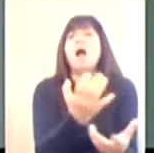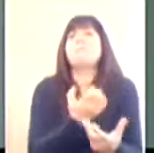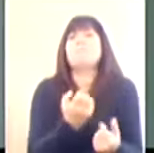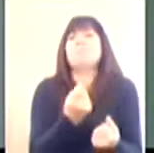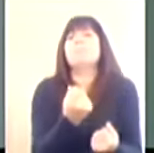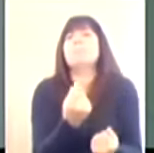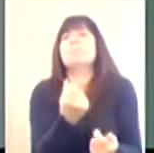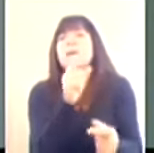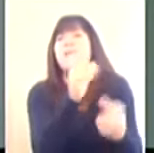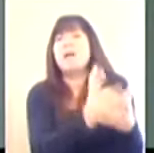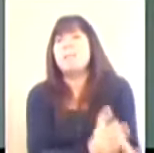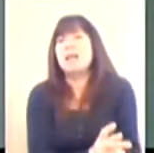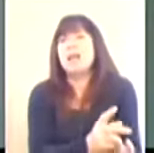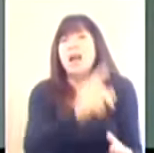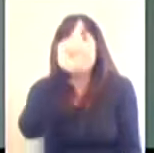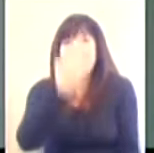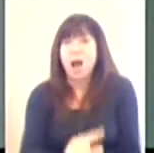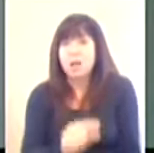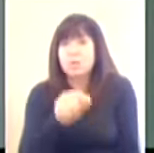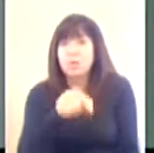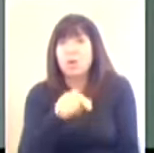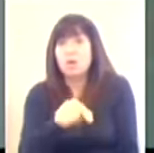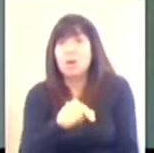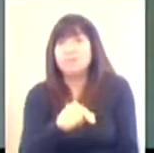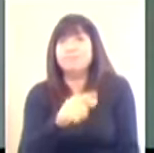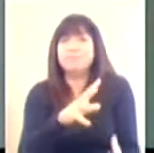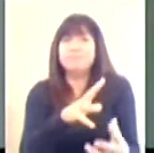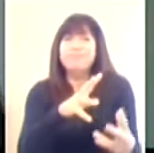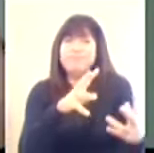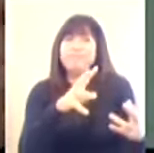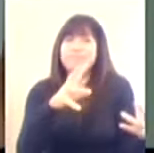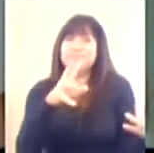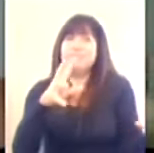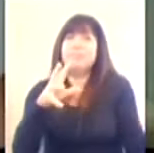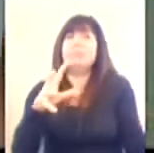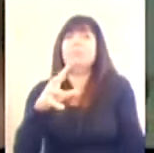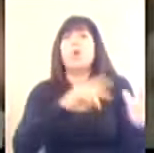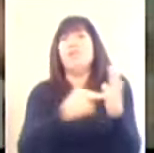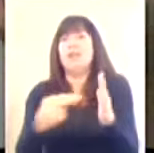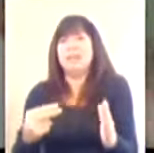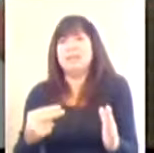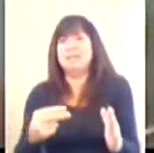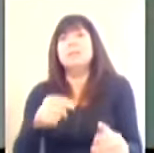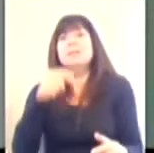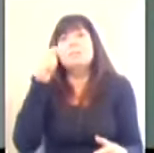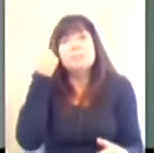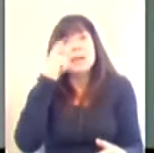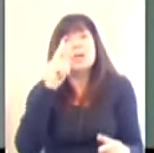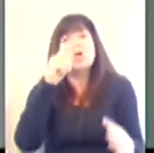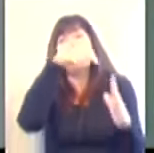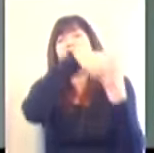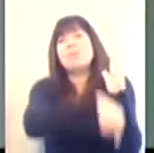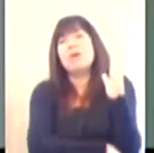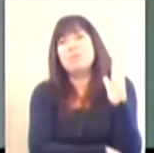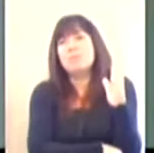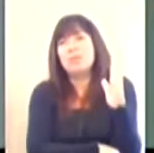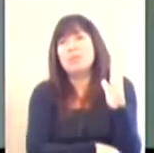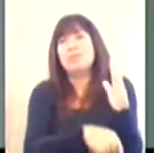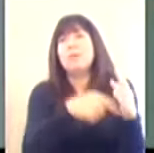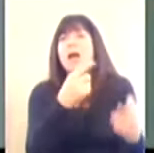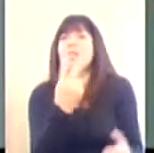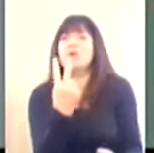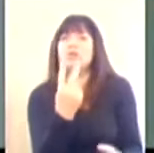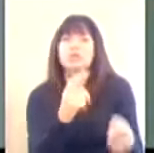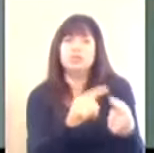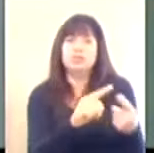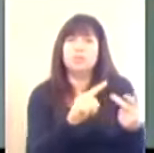poder adquisitivo baja, como está bajando hoy día, ese iceberg se va a empezar a ver más grande. Pero lo que está de fondo es el iceberg. Entonces, aquí uno tiene 2 alternativas.